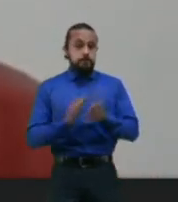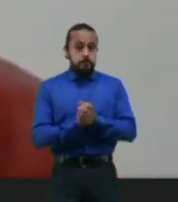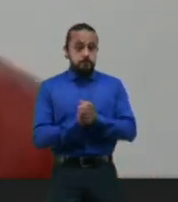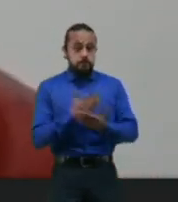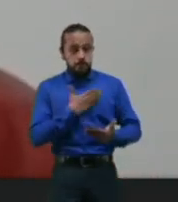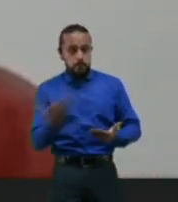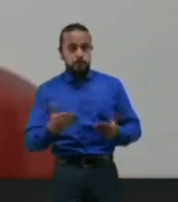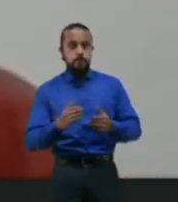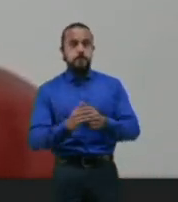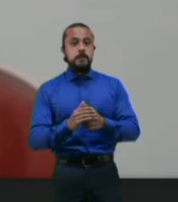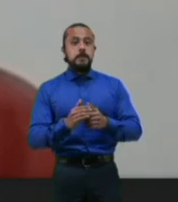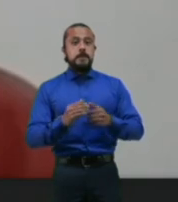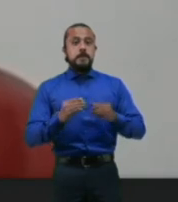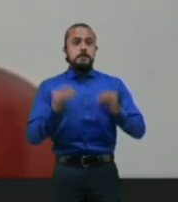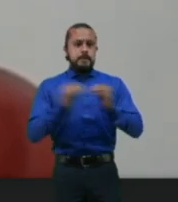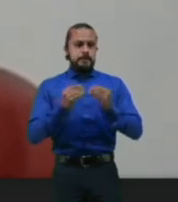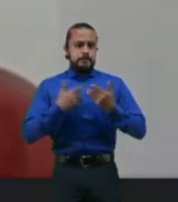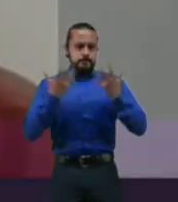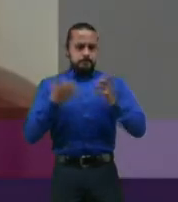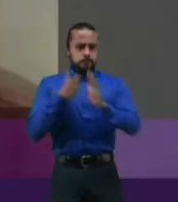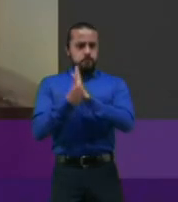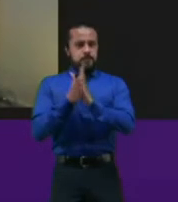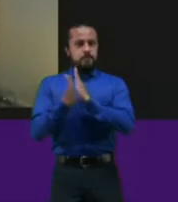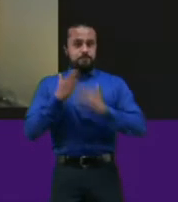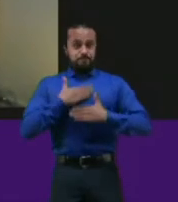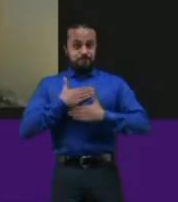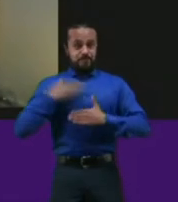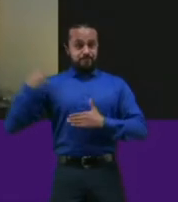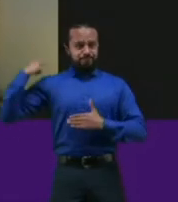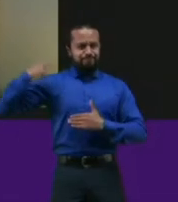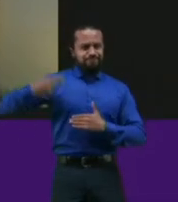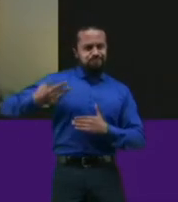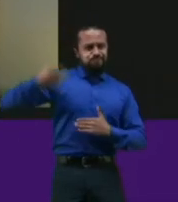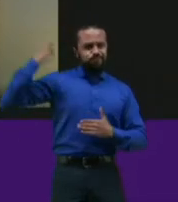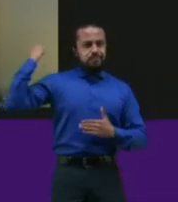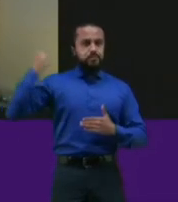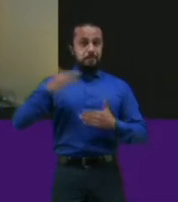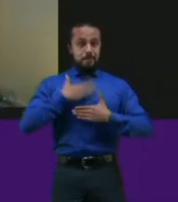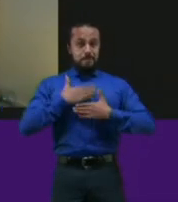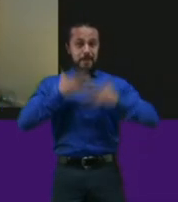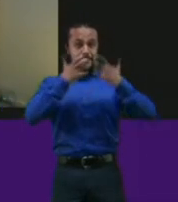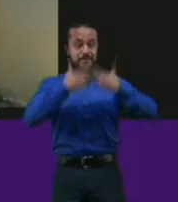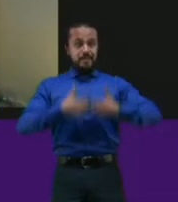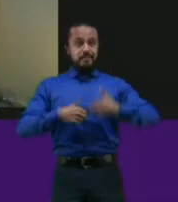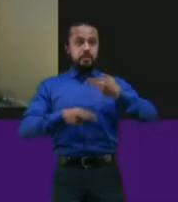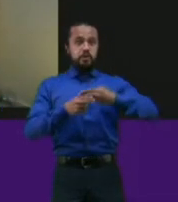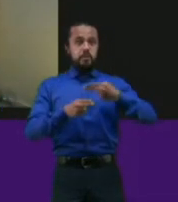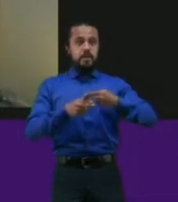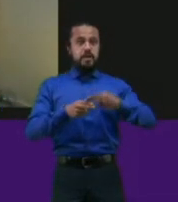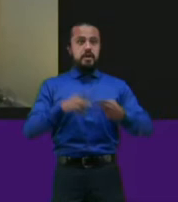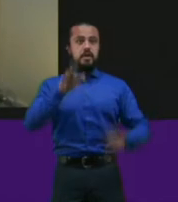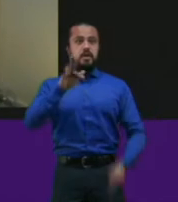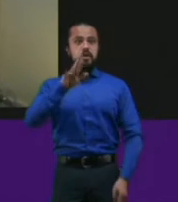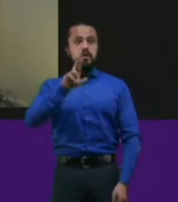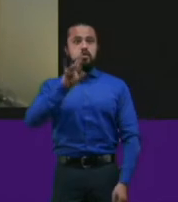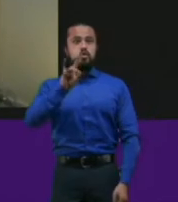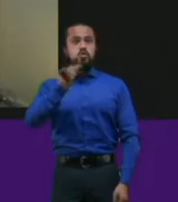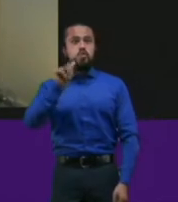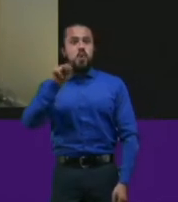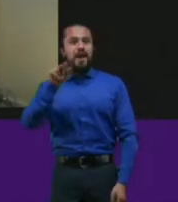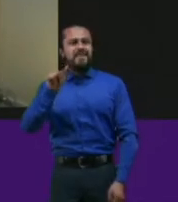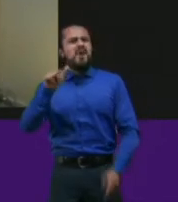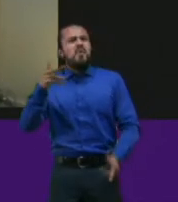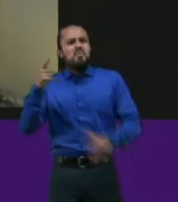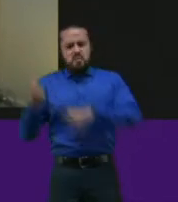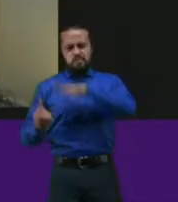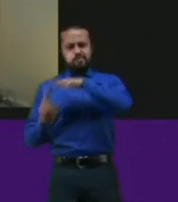Te cuento un poquito como de la historia de dónde viene Fruvana y ahí vas a entender un poco cómo se fue